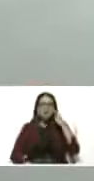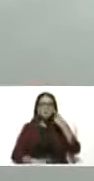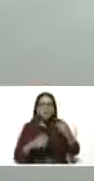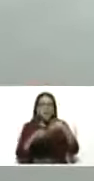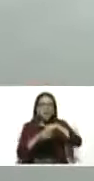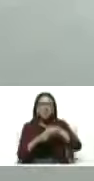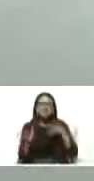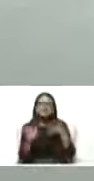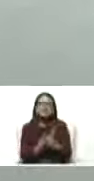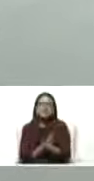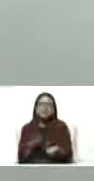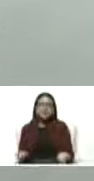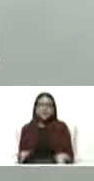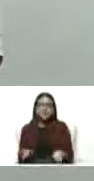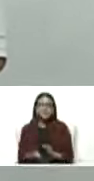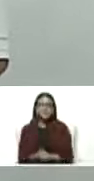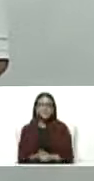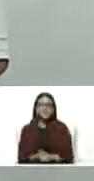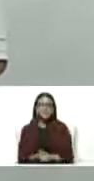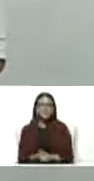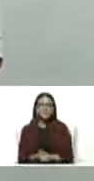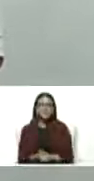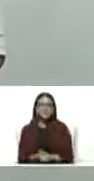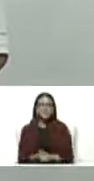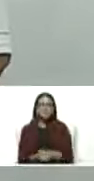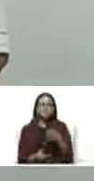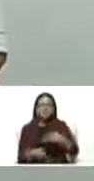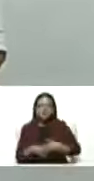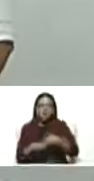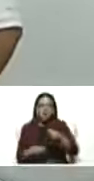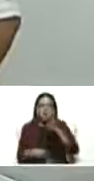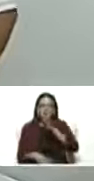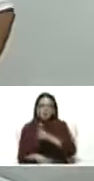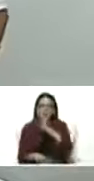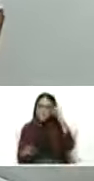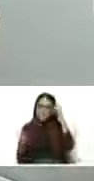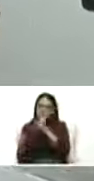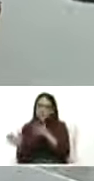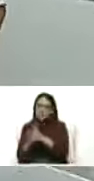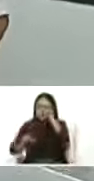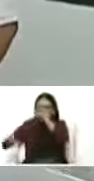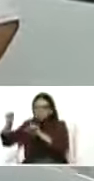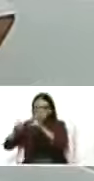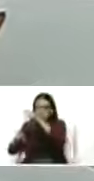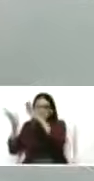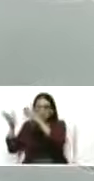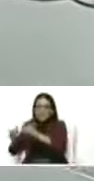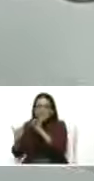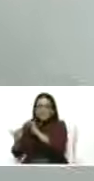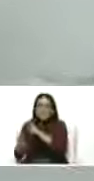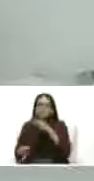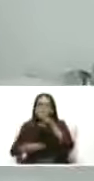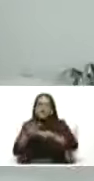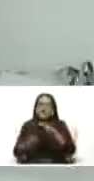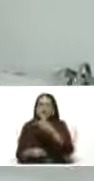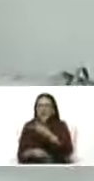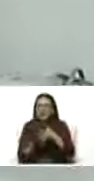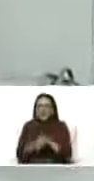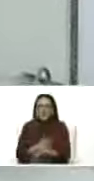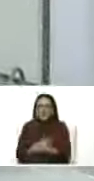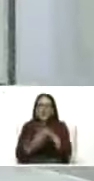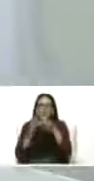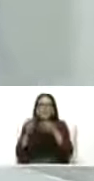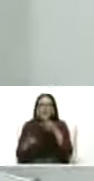me cuenta, Darwin? No, bien, bien, por el progreso de Amazonas. Gracias. Aquí tiene este equipo entonces.